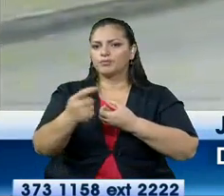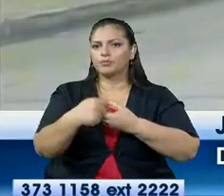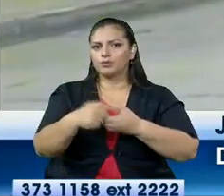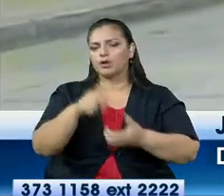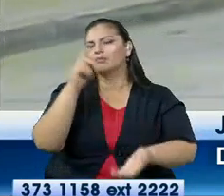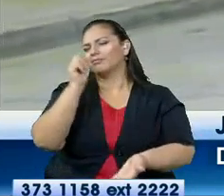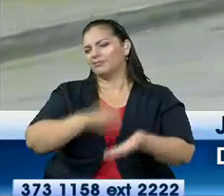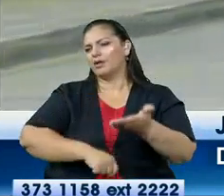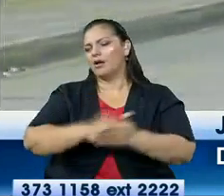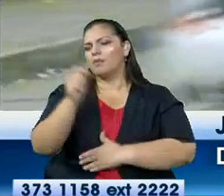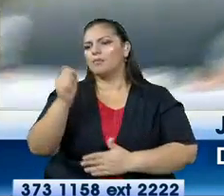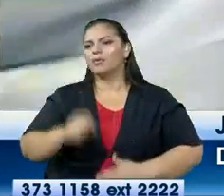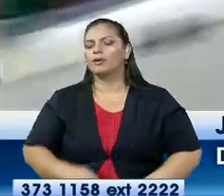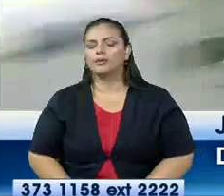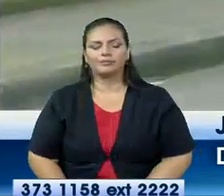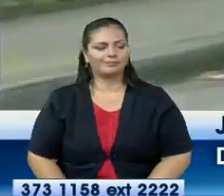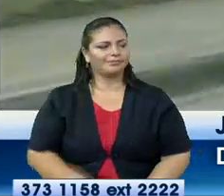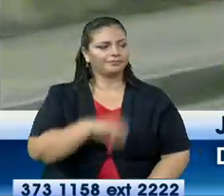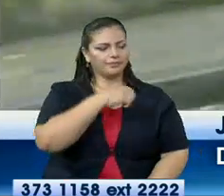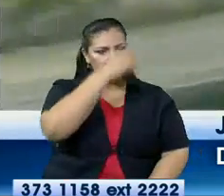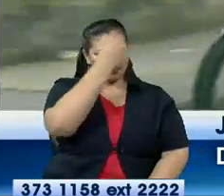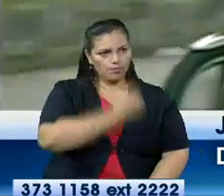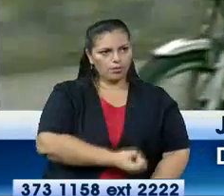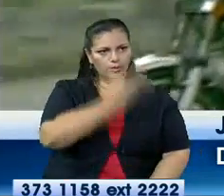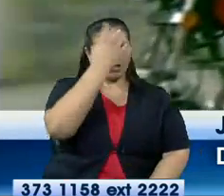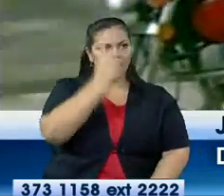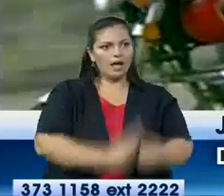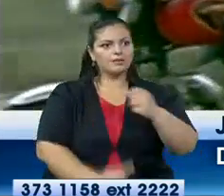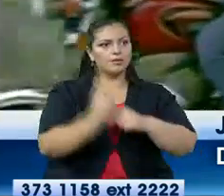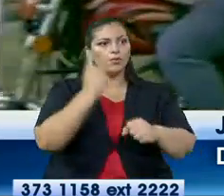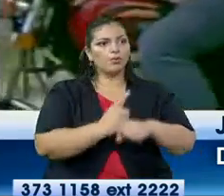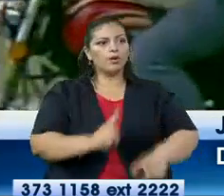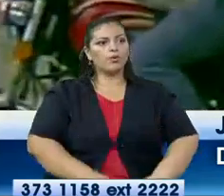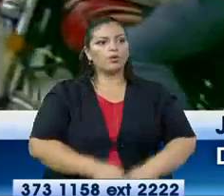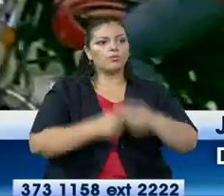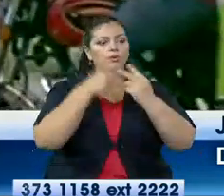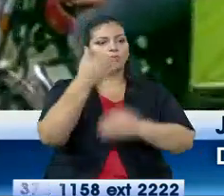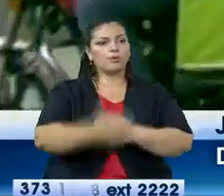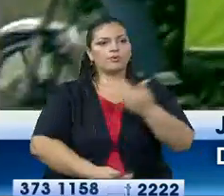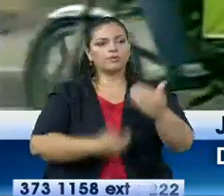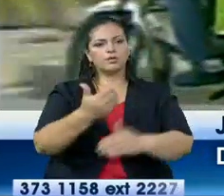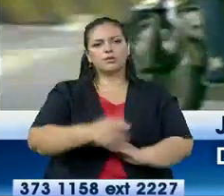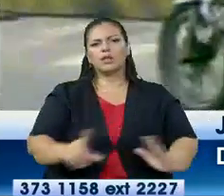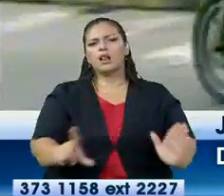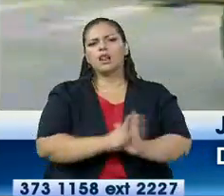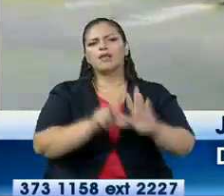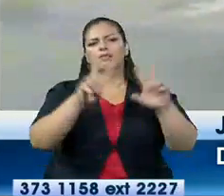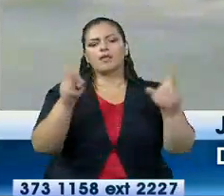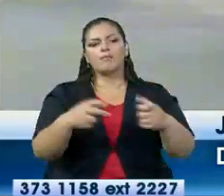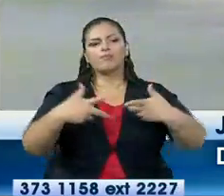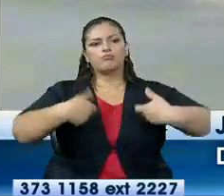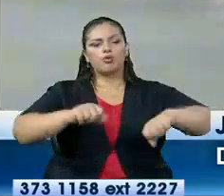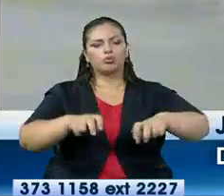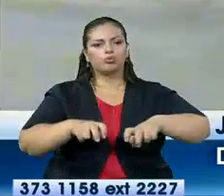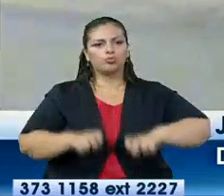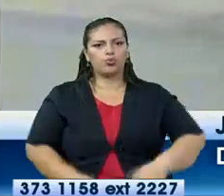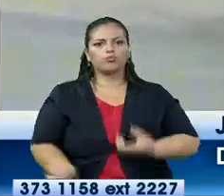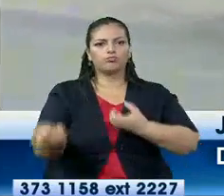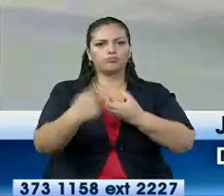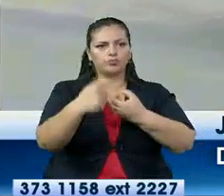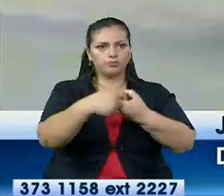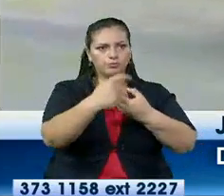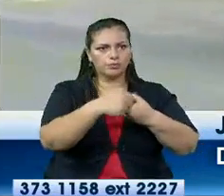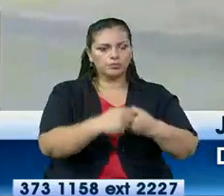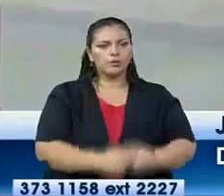de la transportación en tricimotos, donde luego del censo determinamos ya la cantidad de tricimotos que